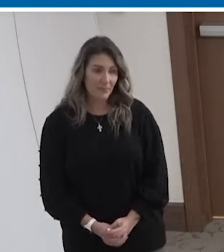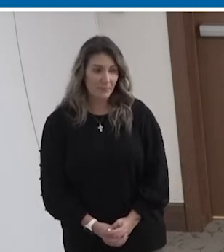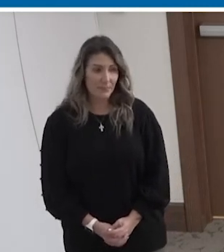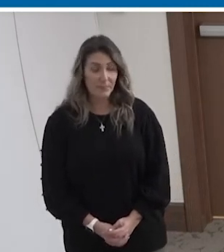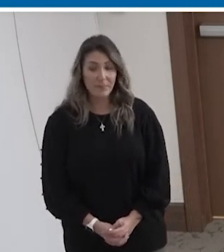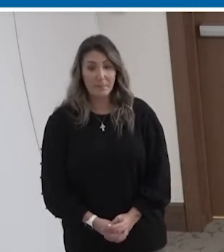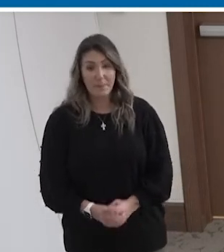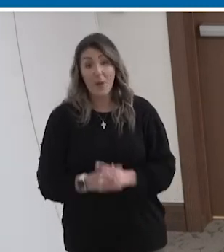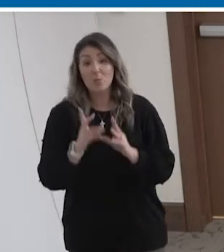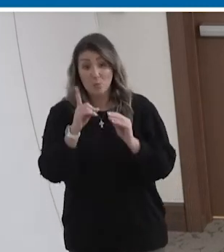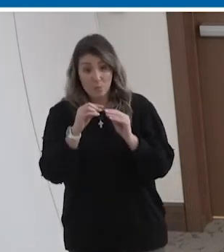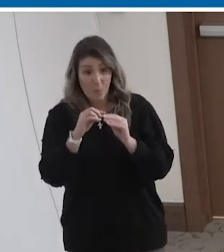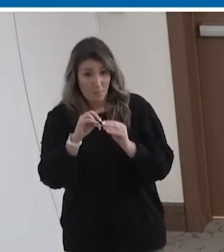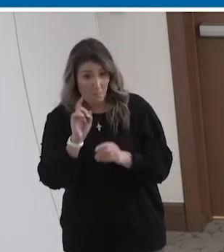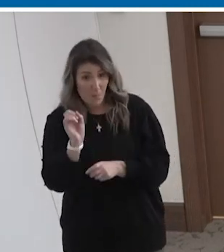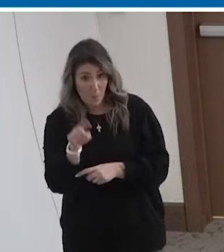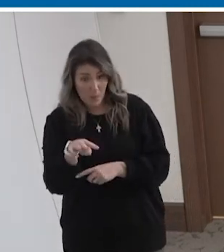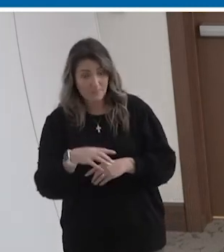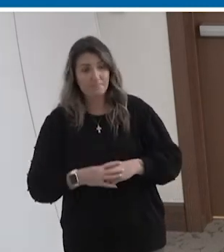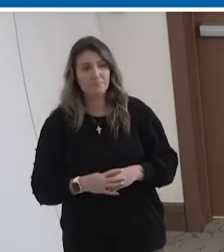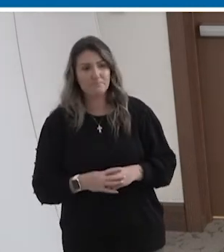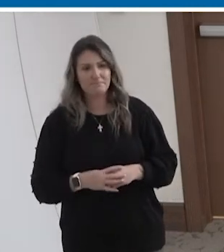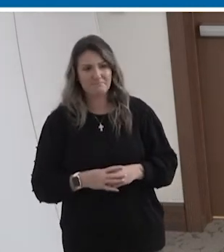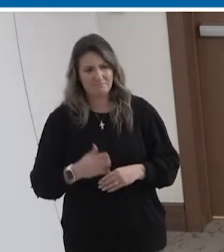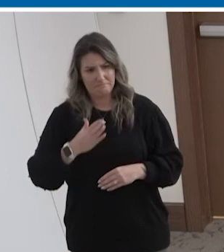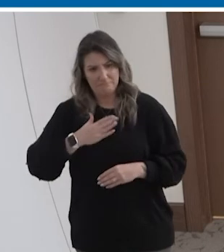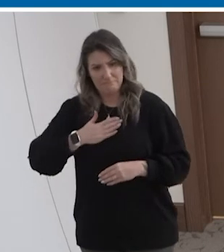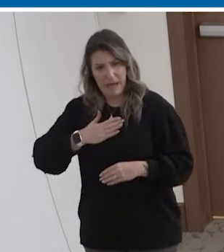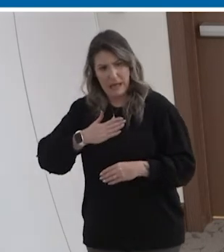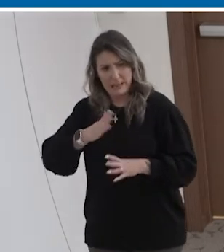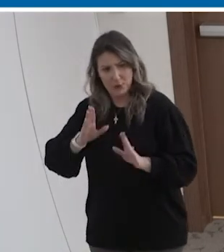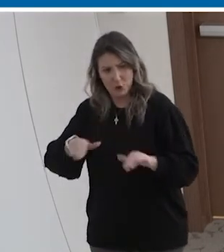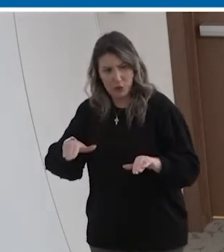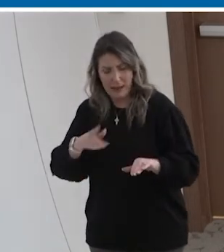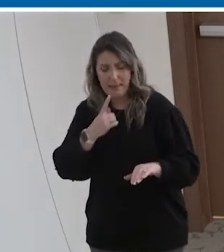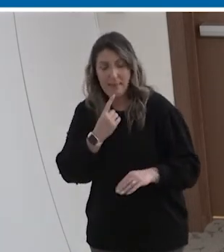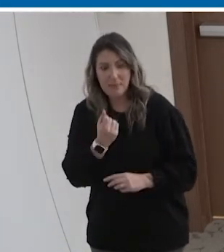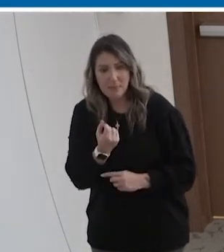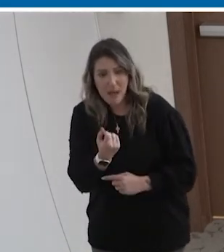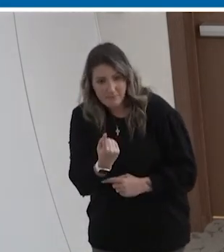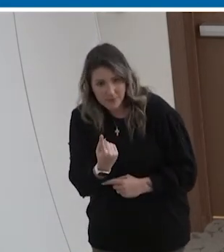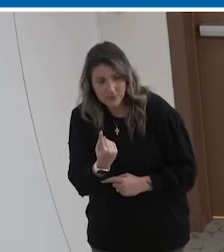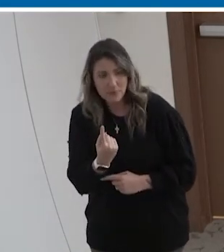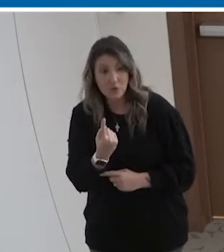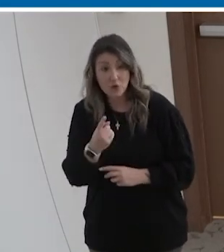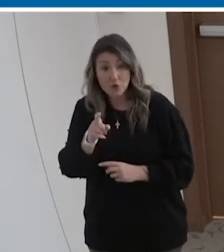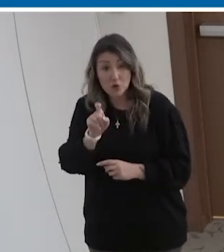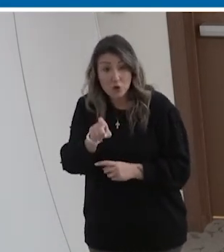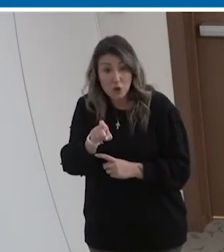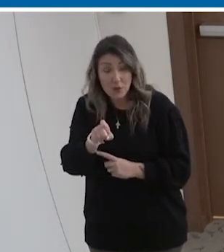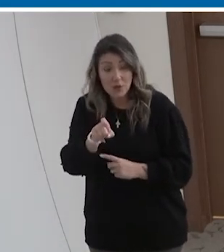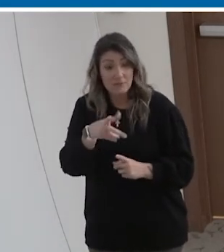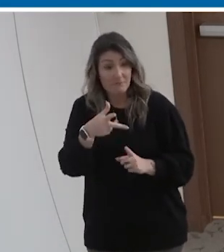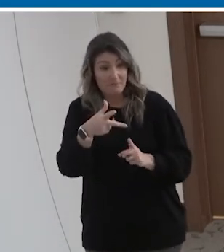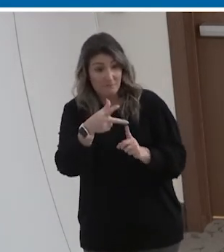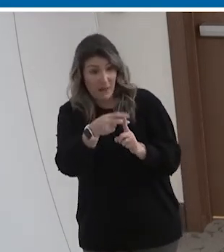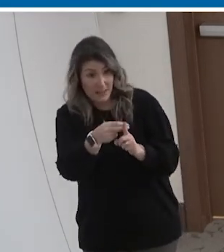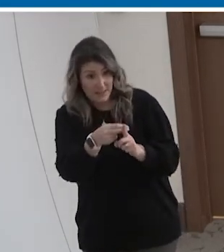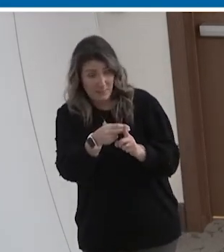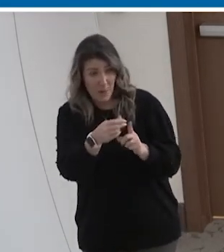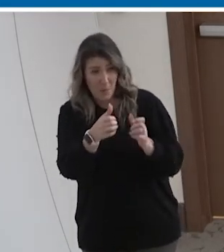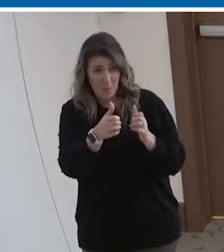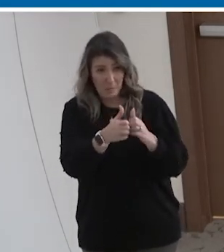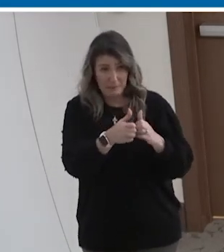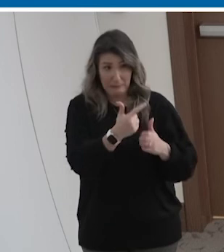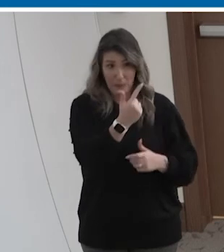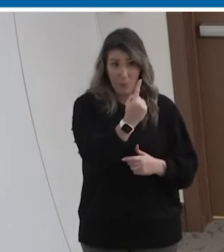And we have one more question. If my child is 11 years old, should I get them vaccinated with the